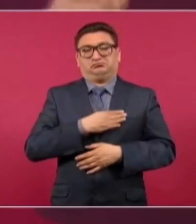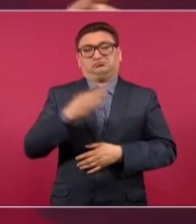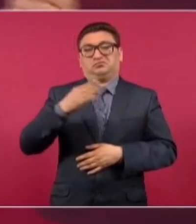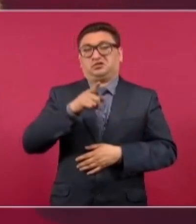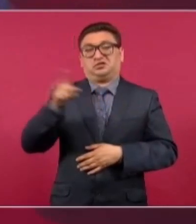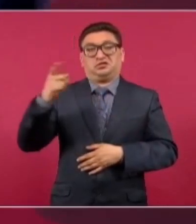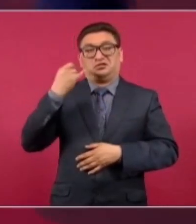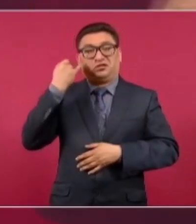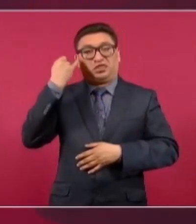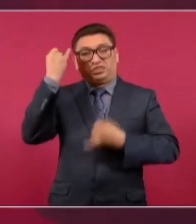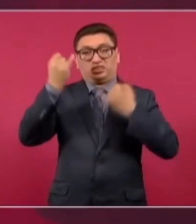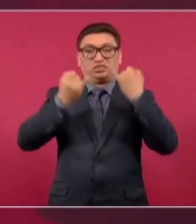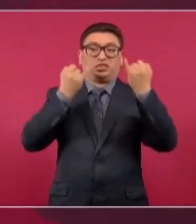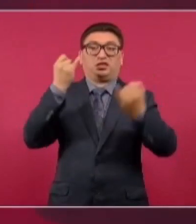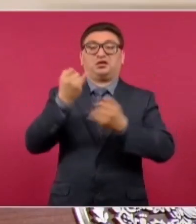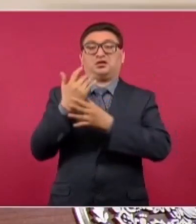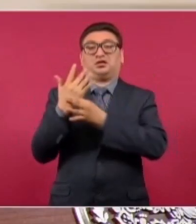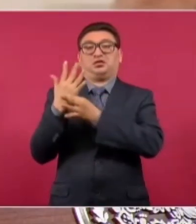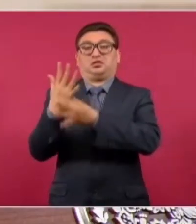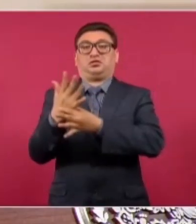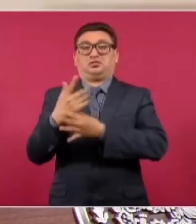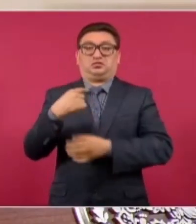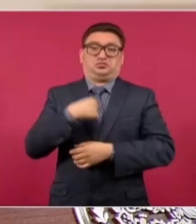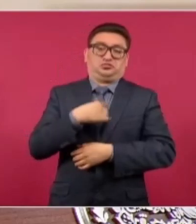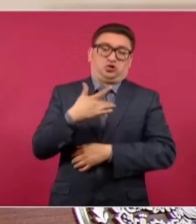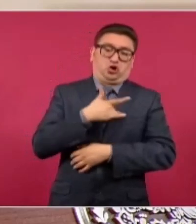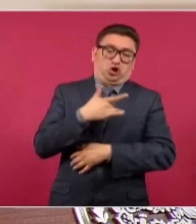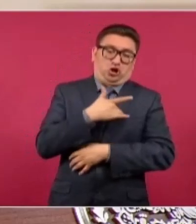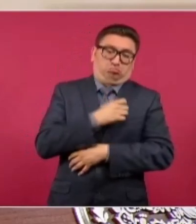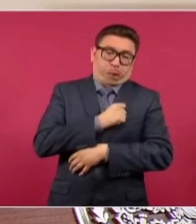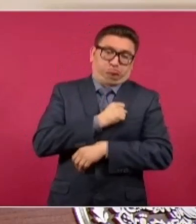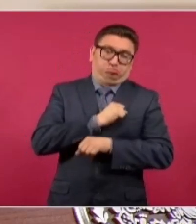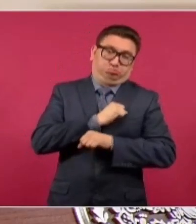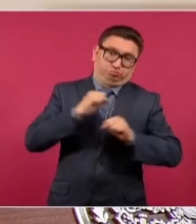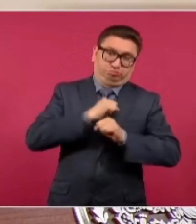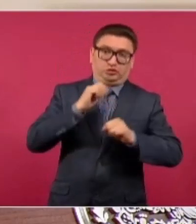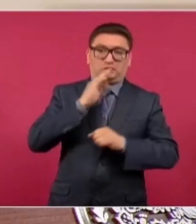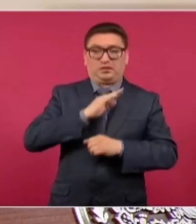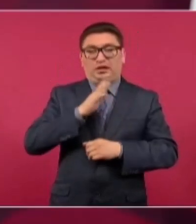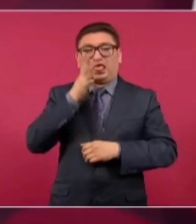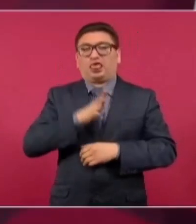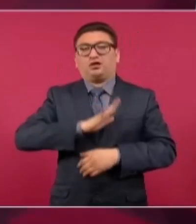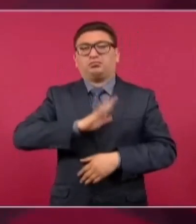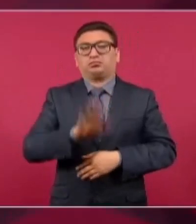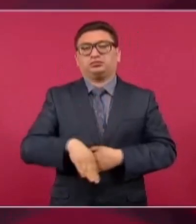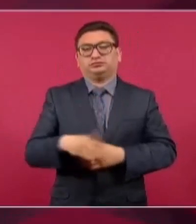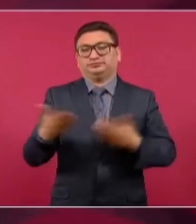inventan que me dan infartos y que ya me petateé.